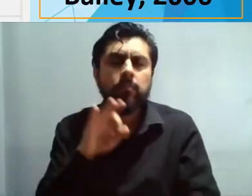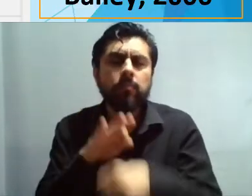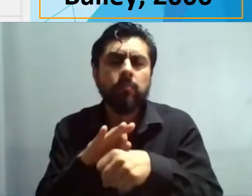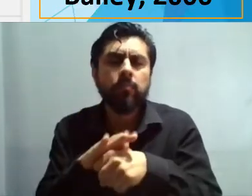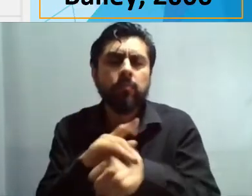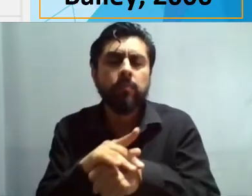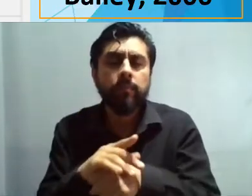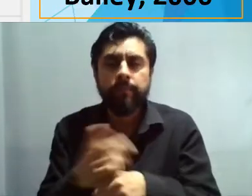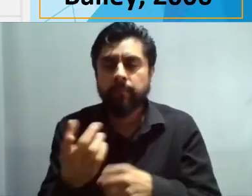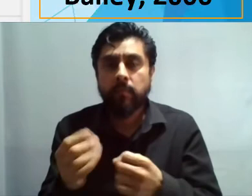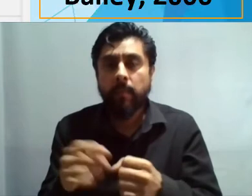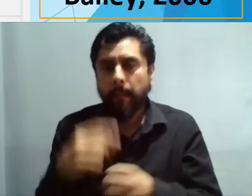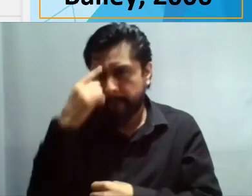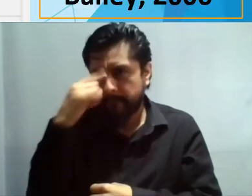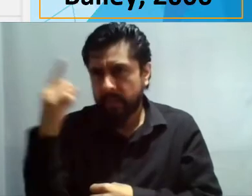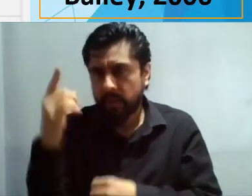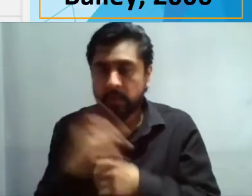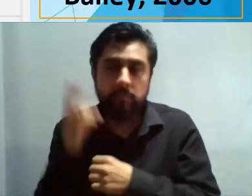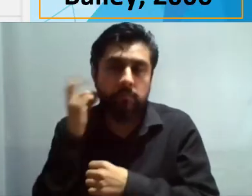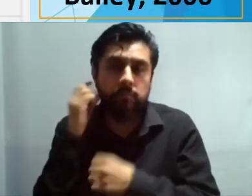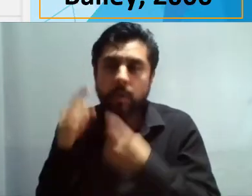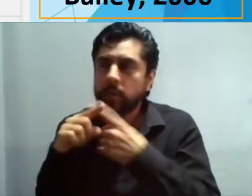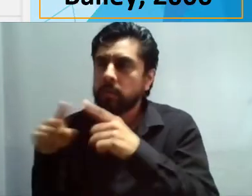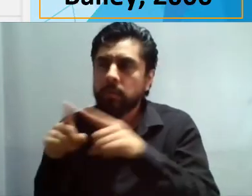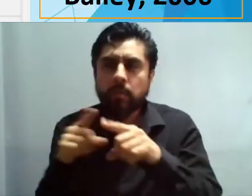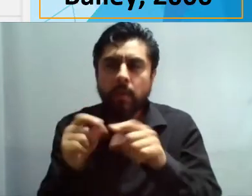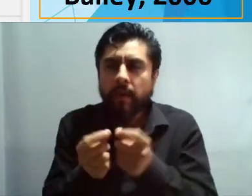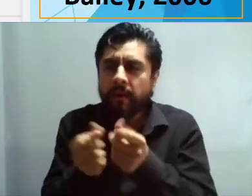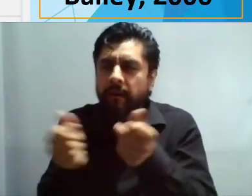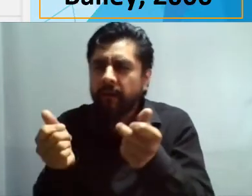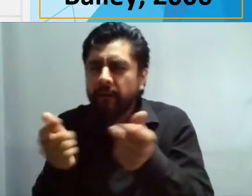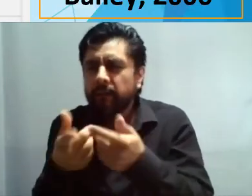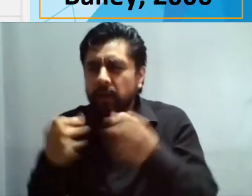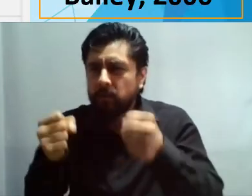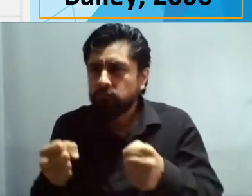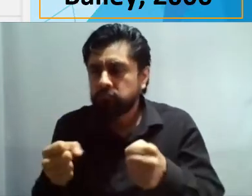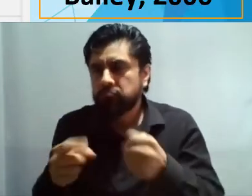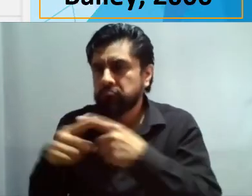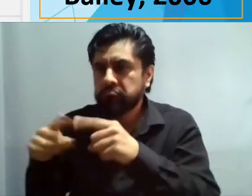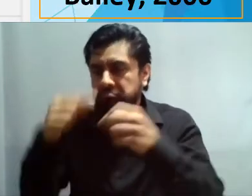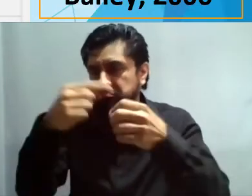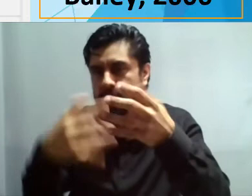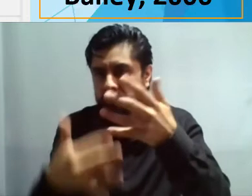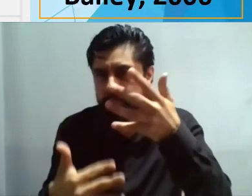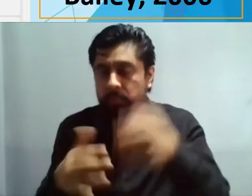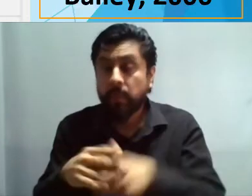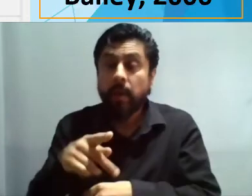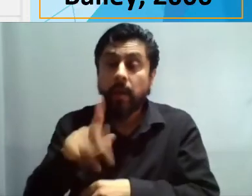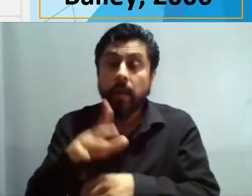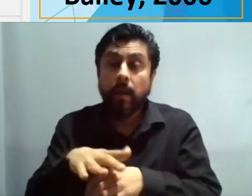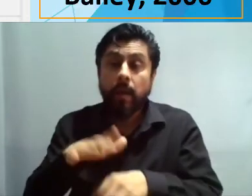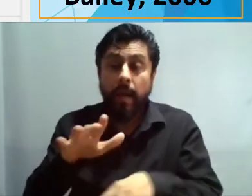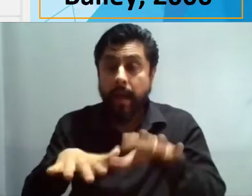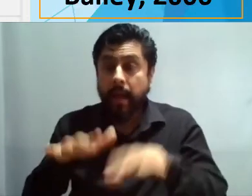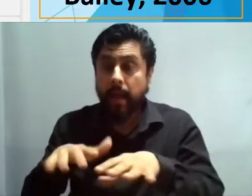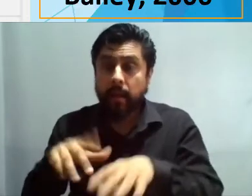gran variedad de sonidos de muy diferentes volúmenes, pero claro que llega un punto en el cual puede haber un daño significativo